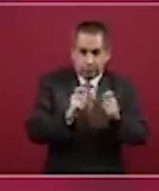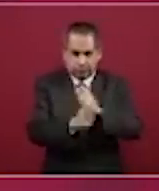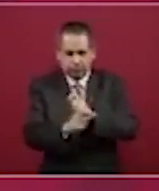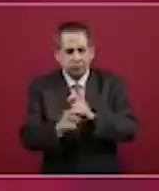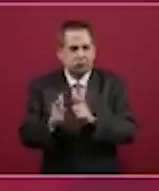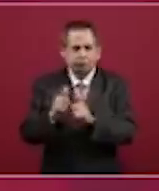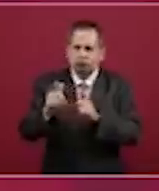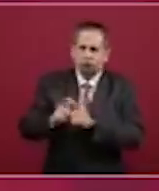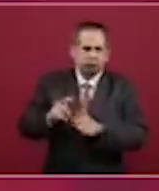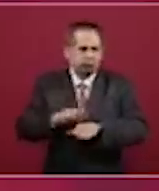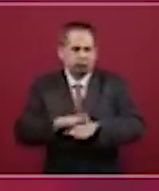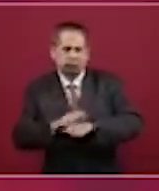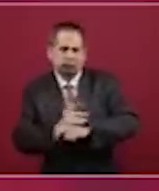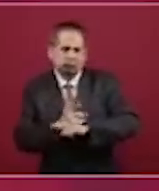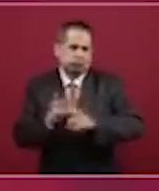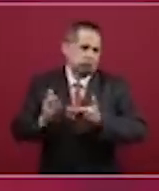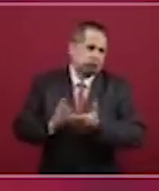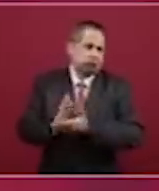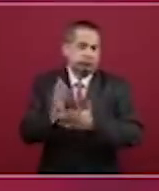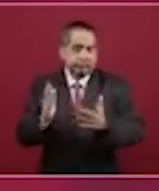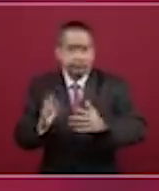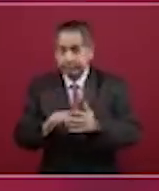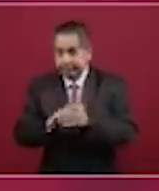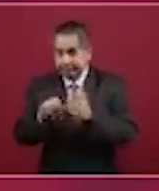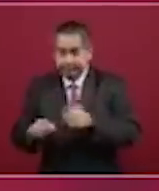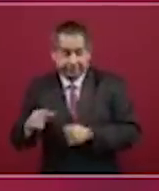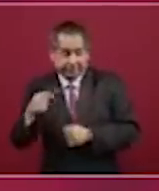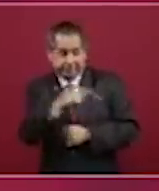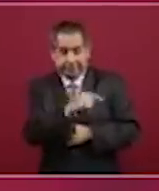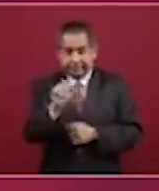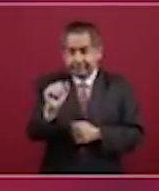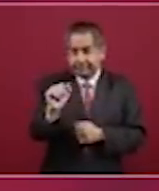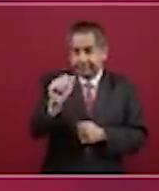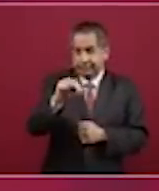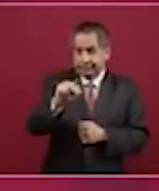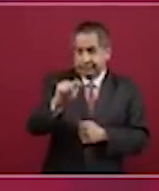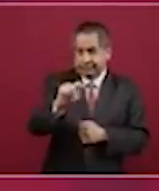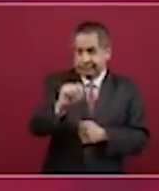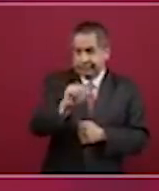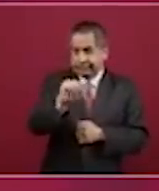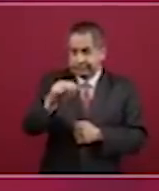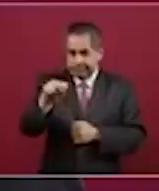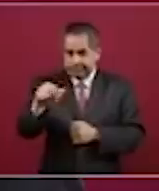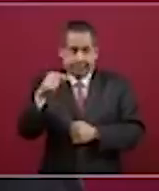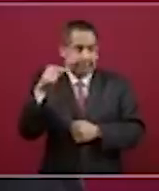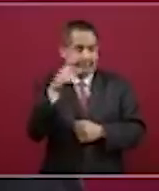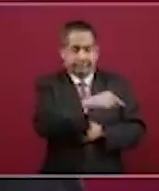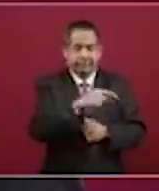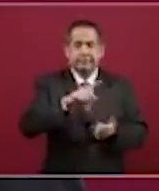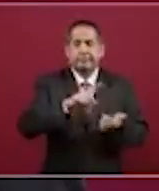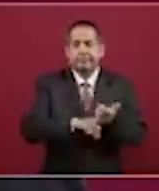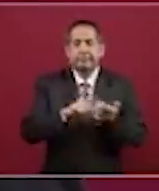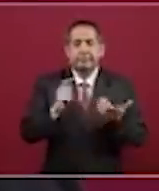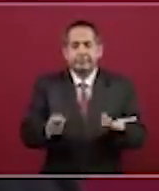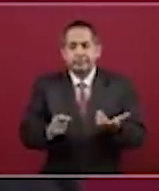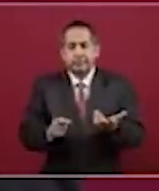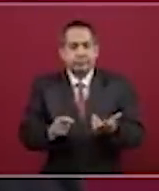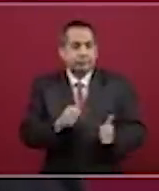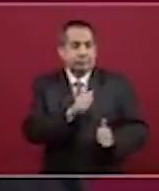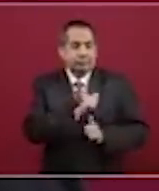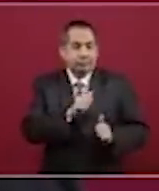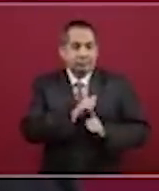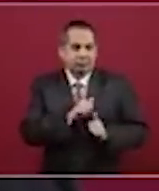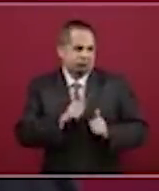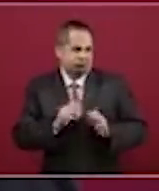movimiento liberal. A Santana lo terminó venciendo no el